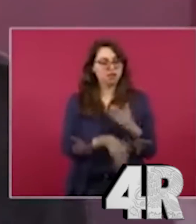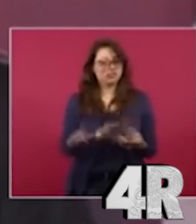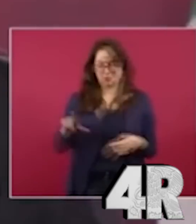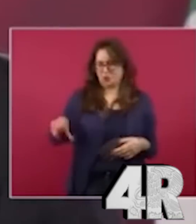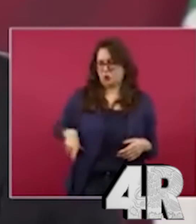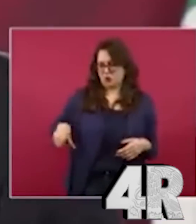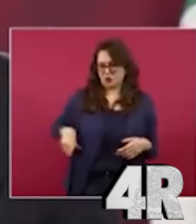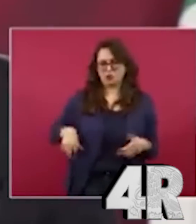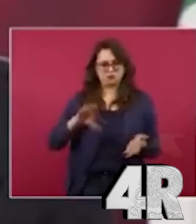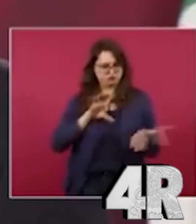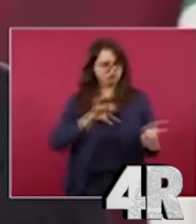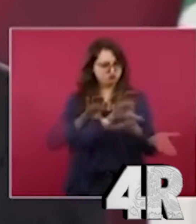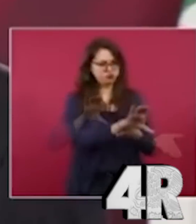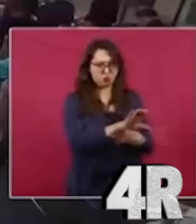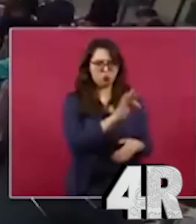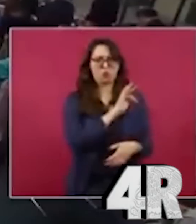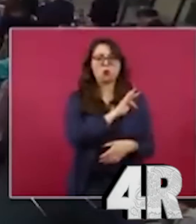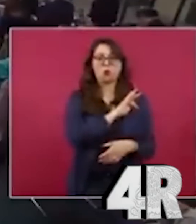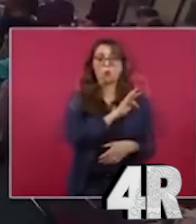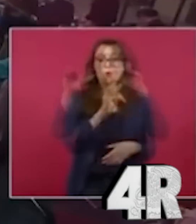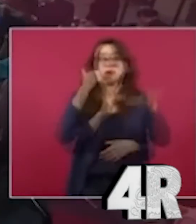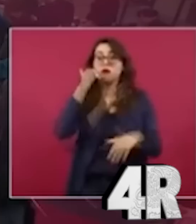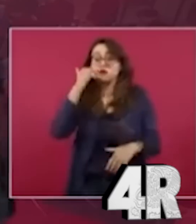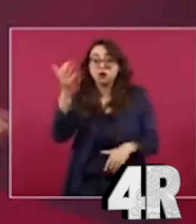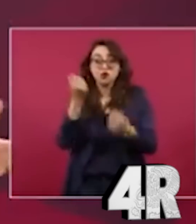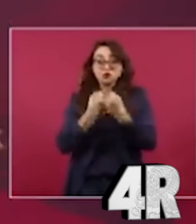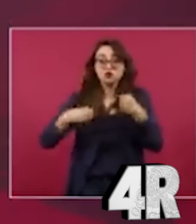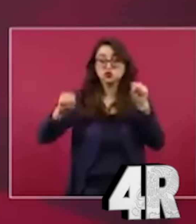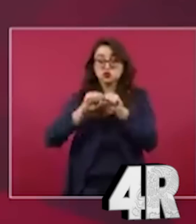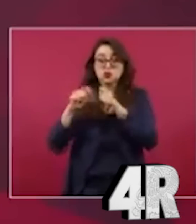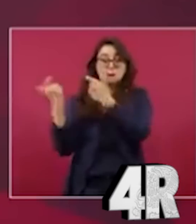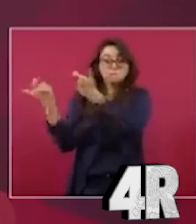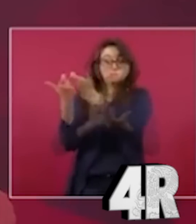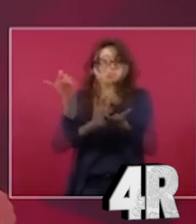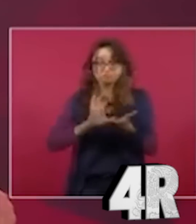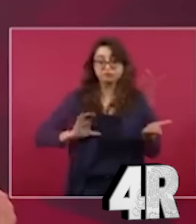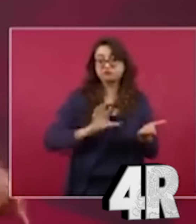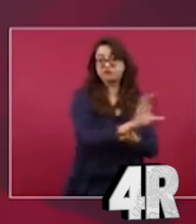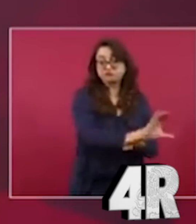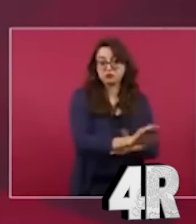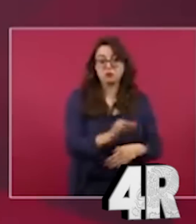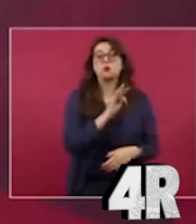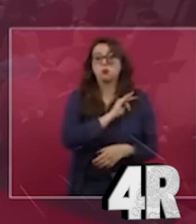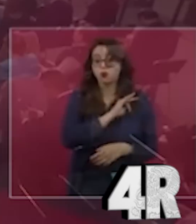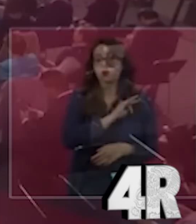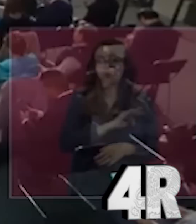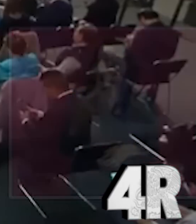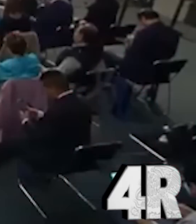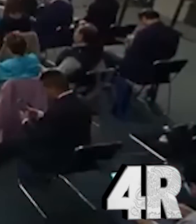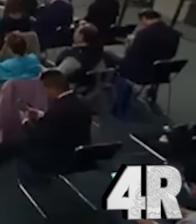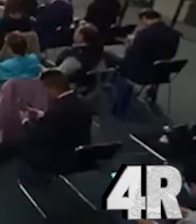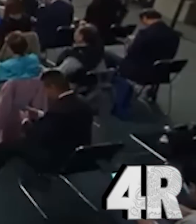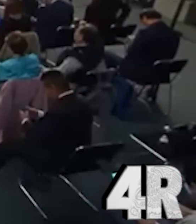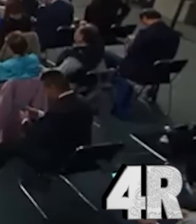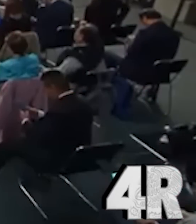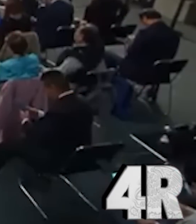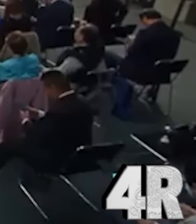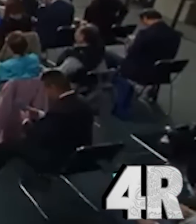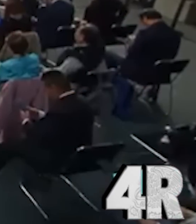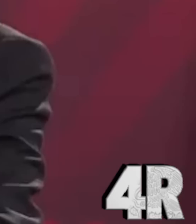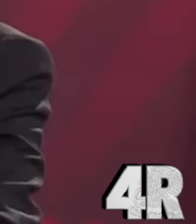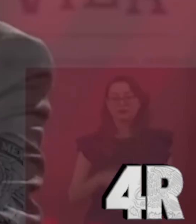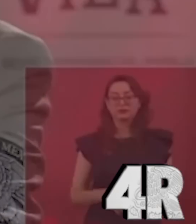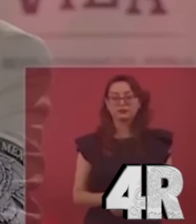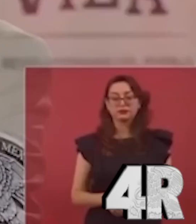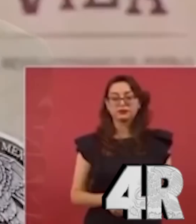de dólares. Una sociedad pública privada donde el gobierno aporte otra cantidad, disponer hasta de 3